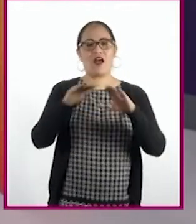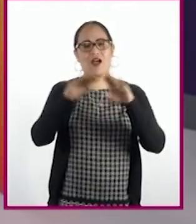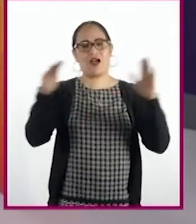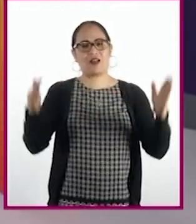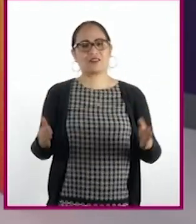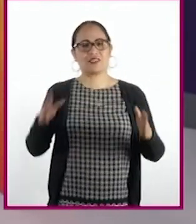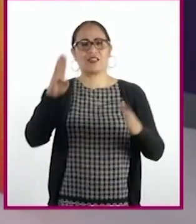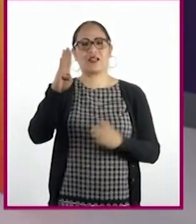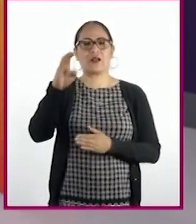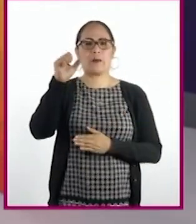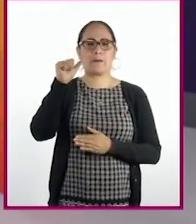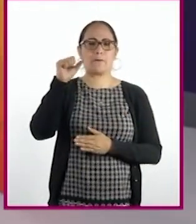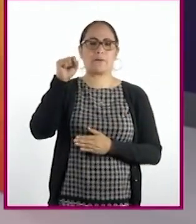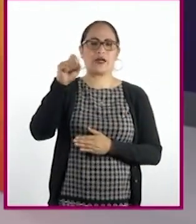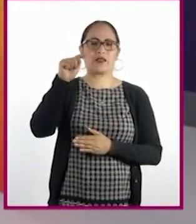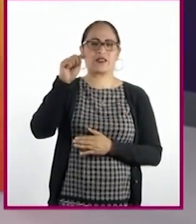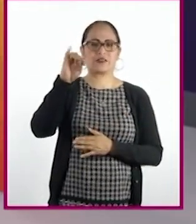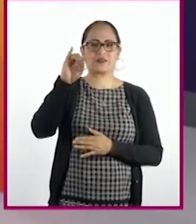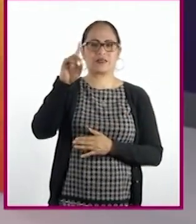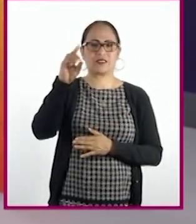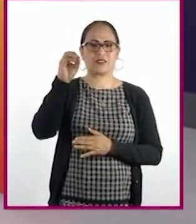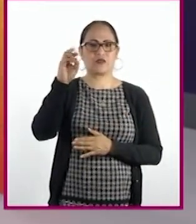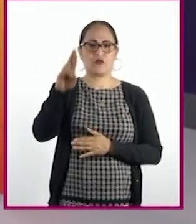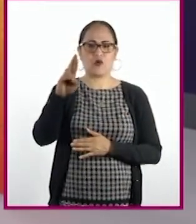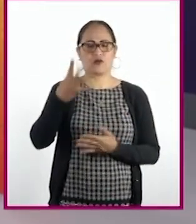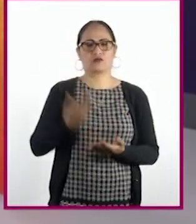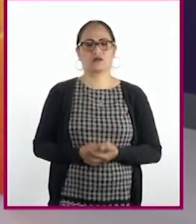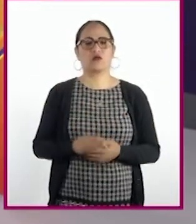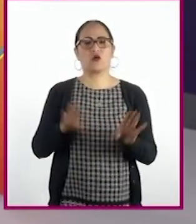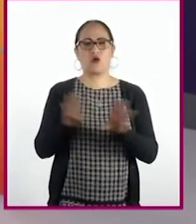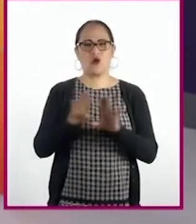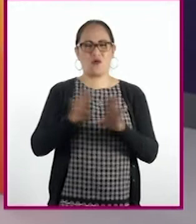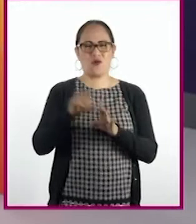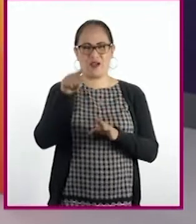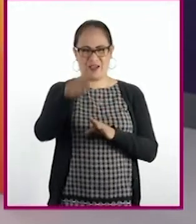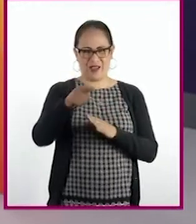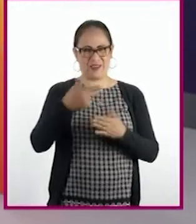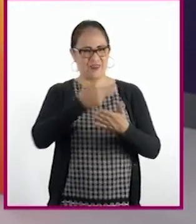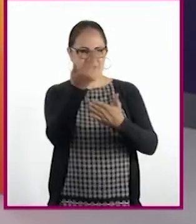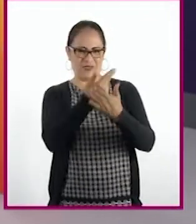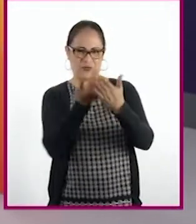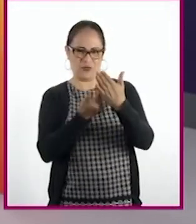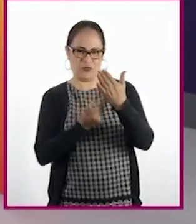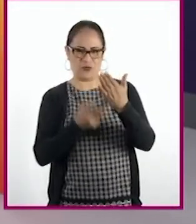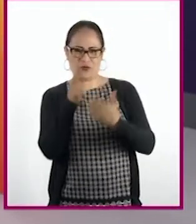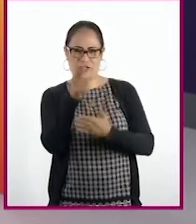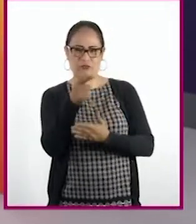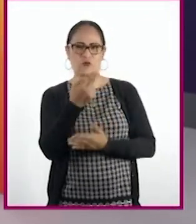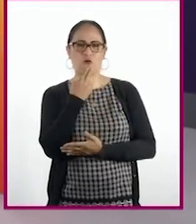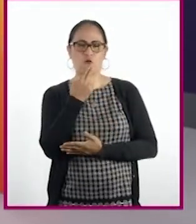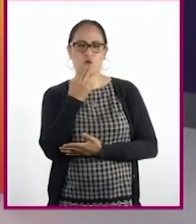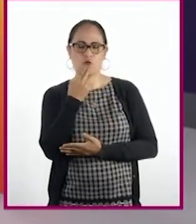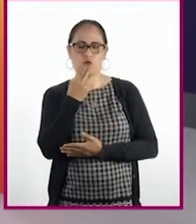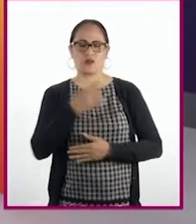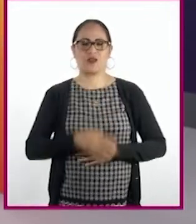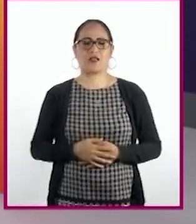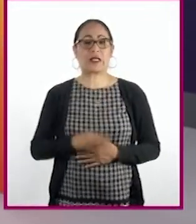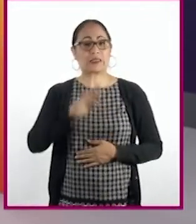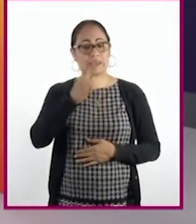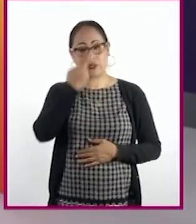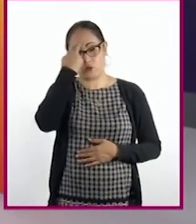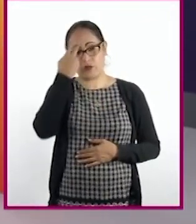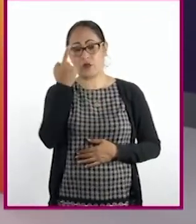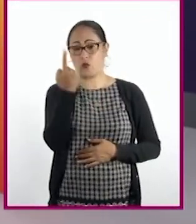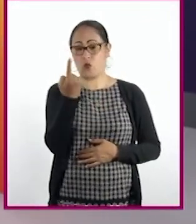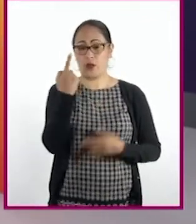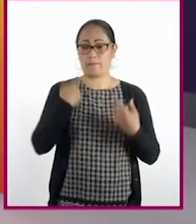nuestro prototipo. Para ello, utilizaremos el boceto que está en pantalla. Solo recuerden que una persona